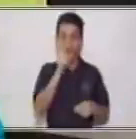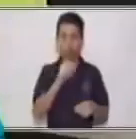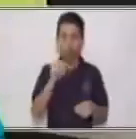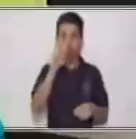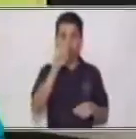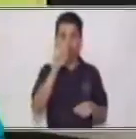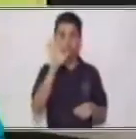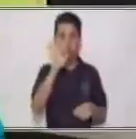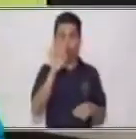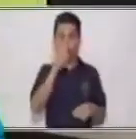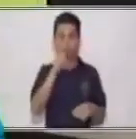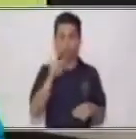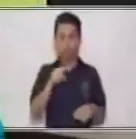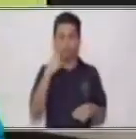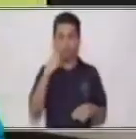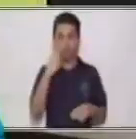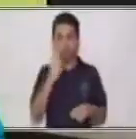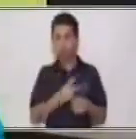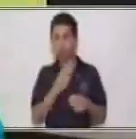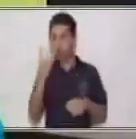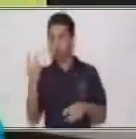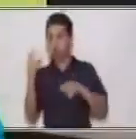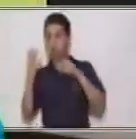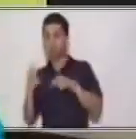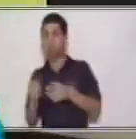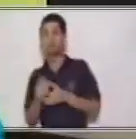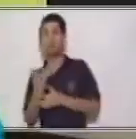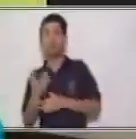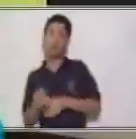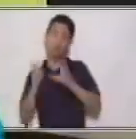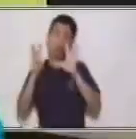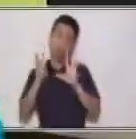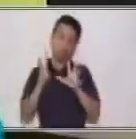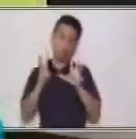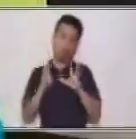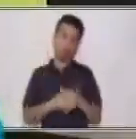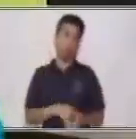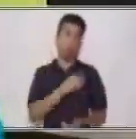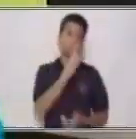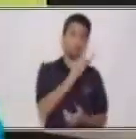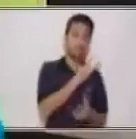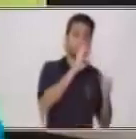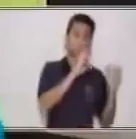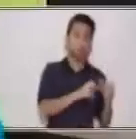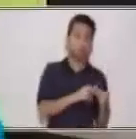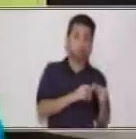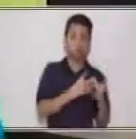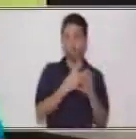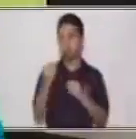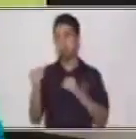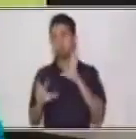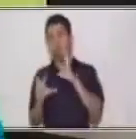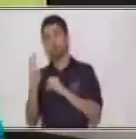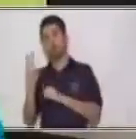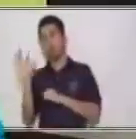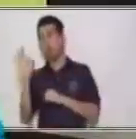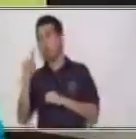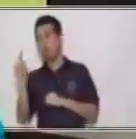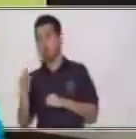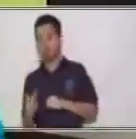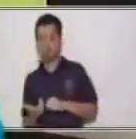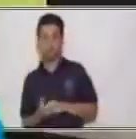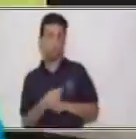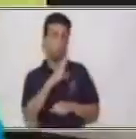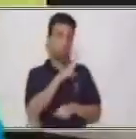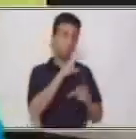2 personas serían 8 onzas, en 3 personas serían 12 onzas, en 4 personas